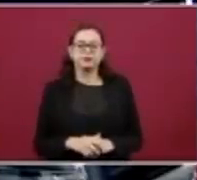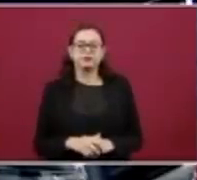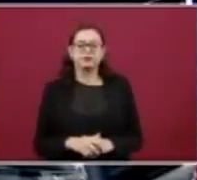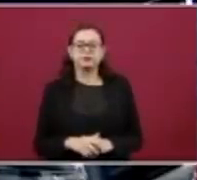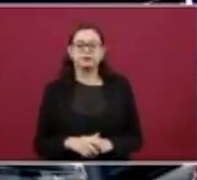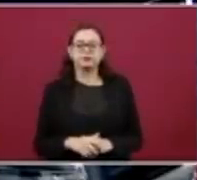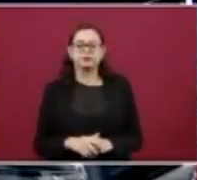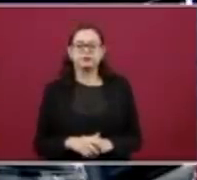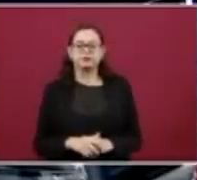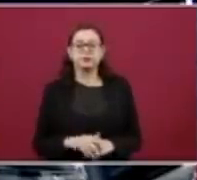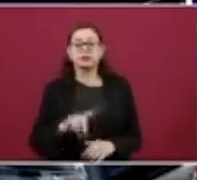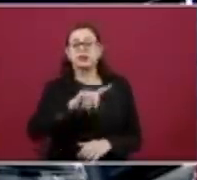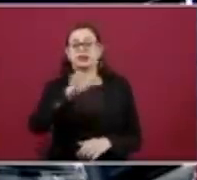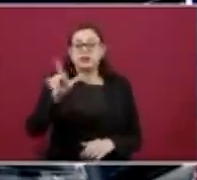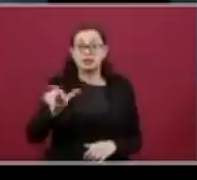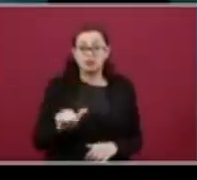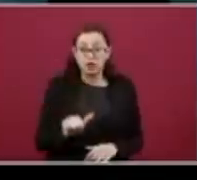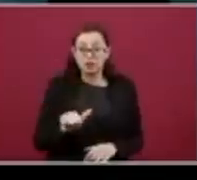residencias,